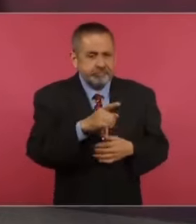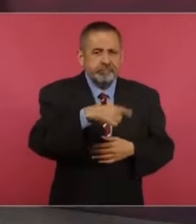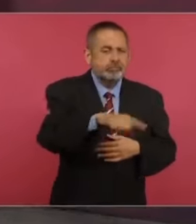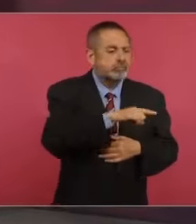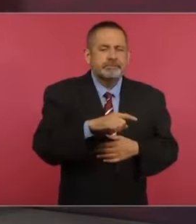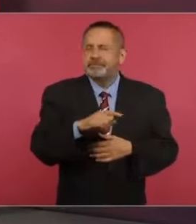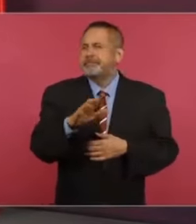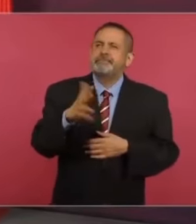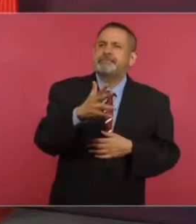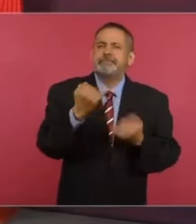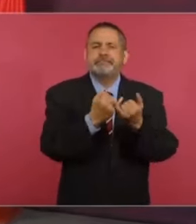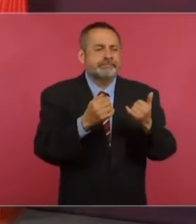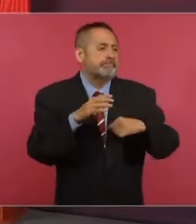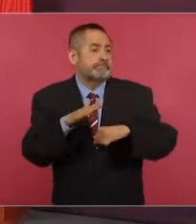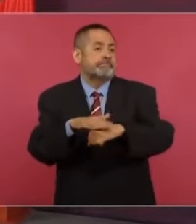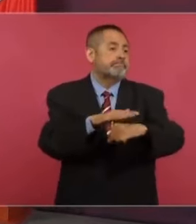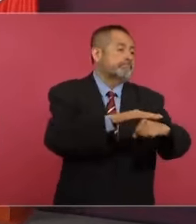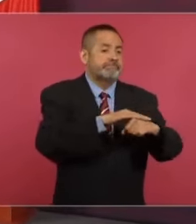especie de congreso